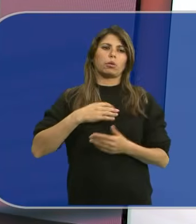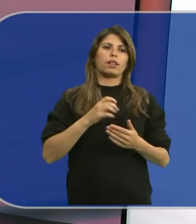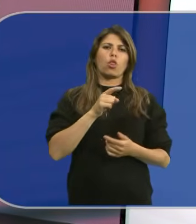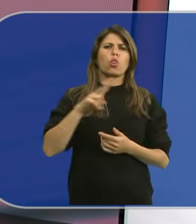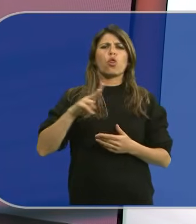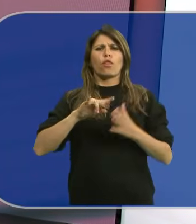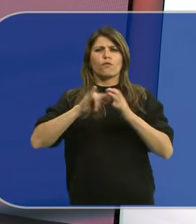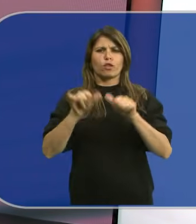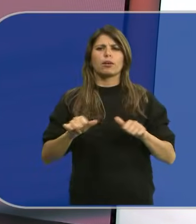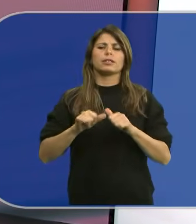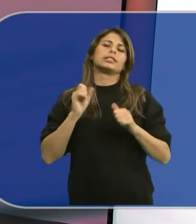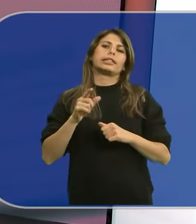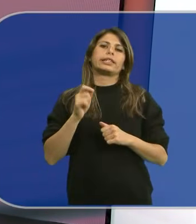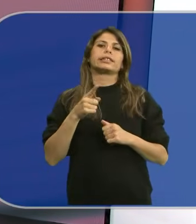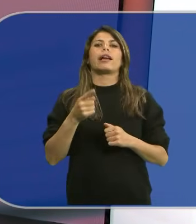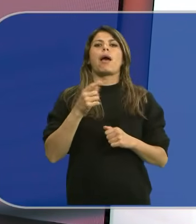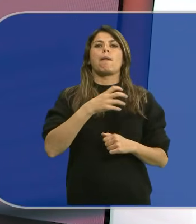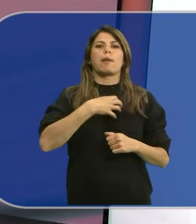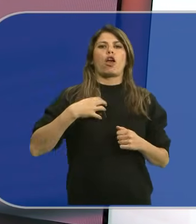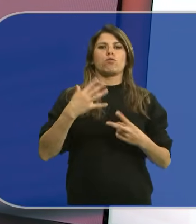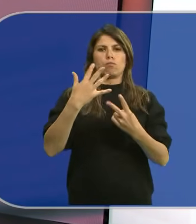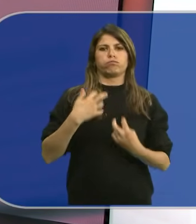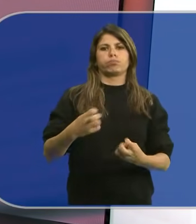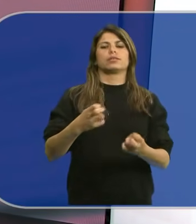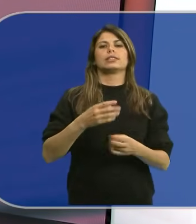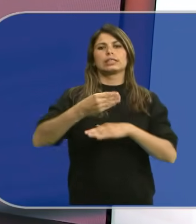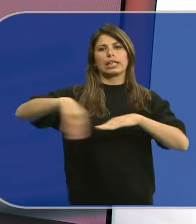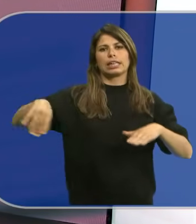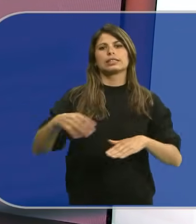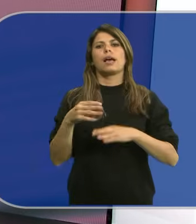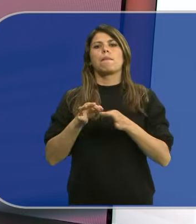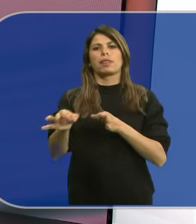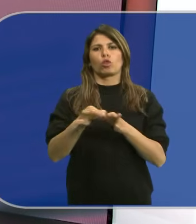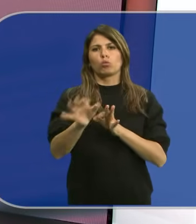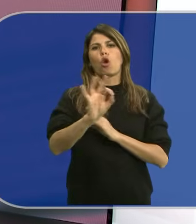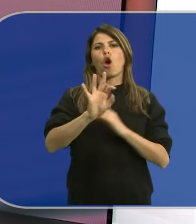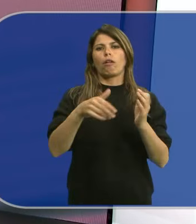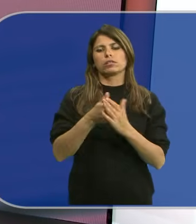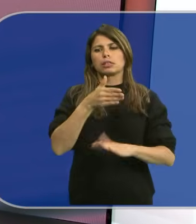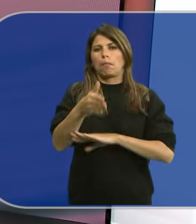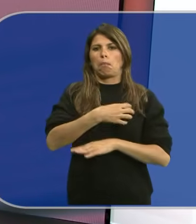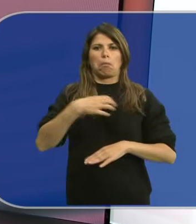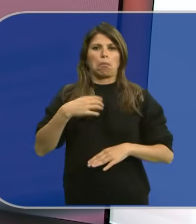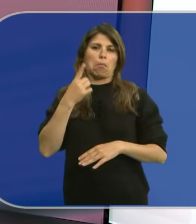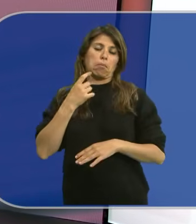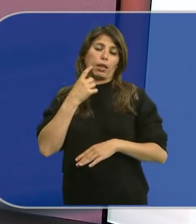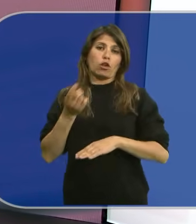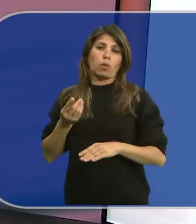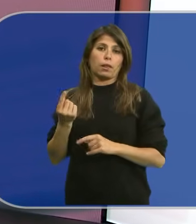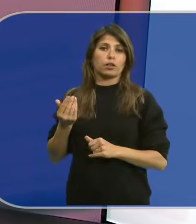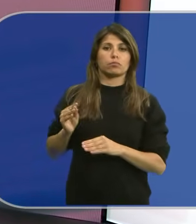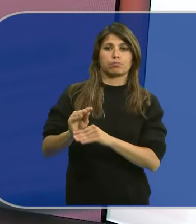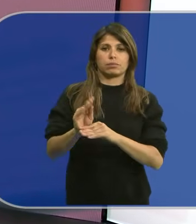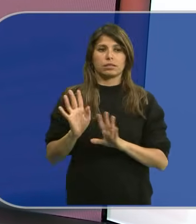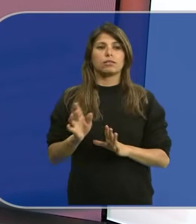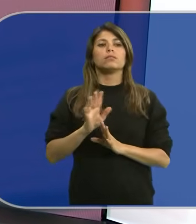Los más habituales son la domiciliación bancaria, el pago con tarjeta, el Bizum o simplemente acercarse a un banco e ingresarlo. Pero hay otras formas. Se